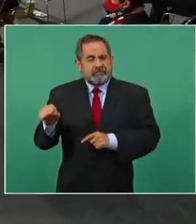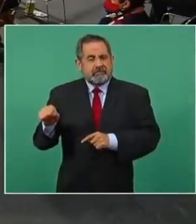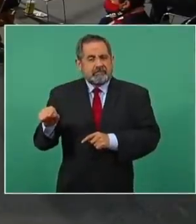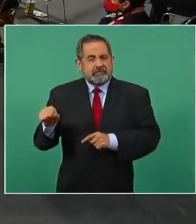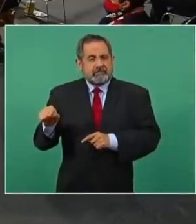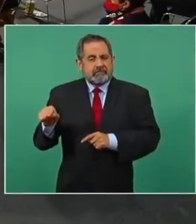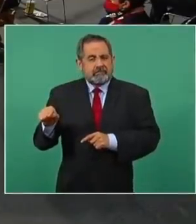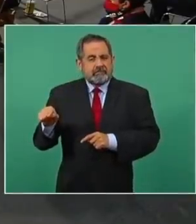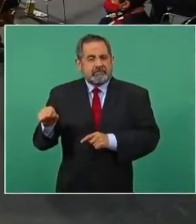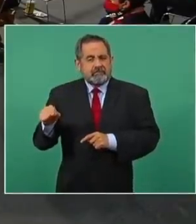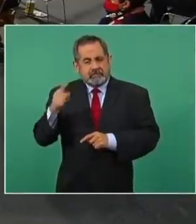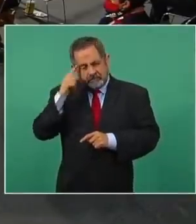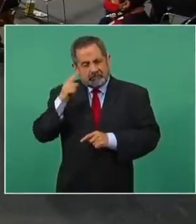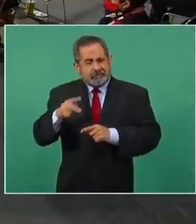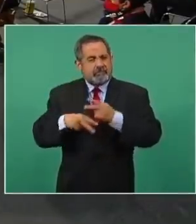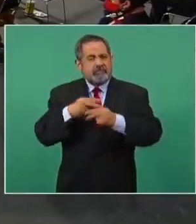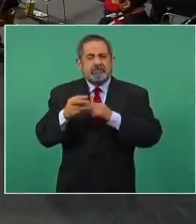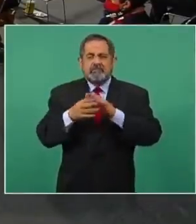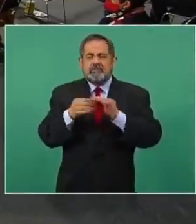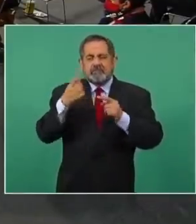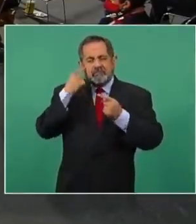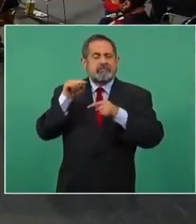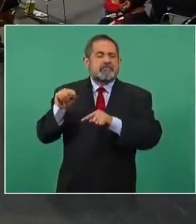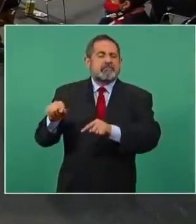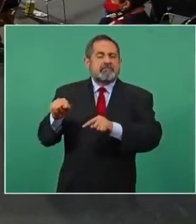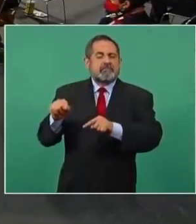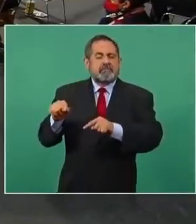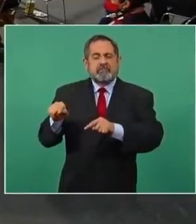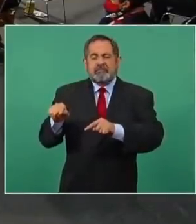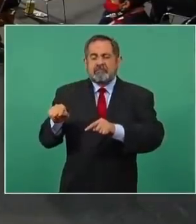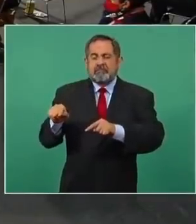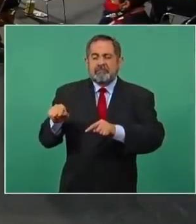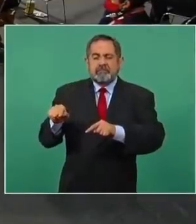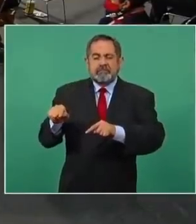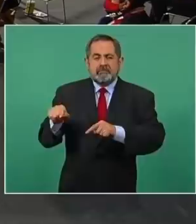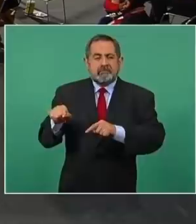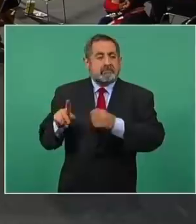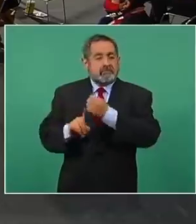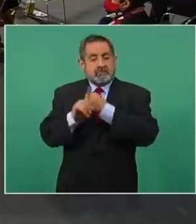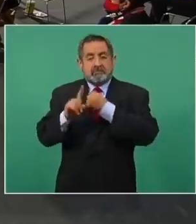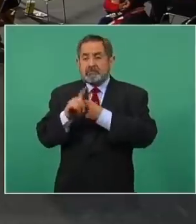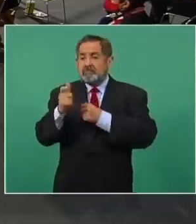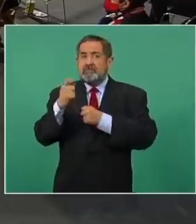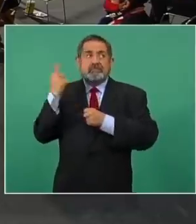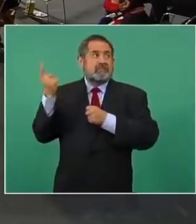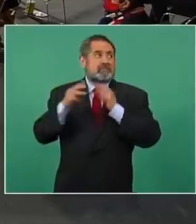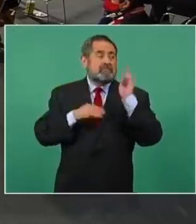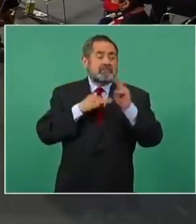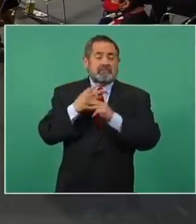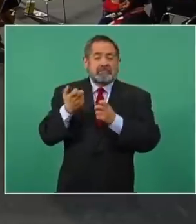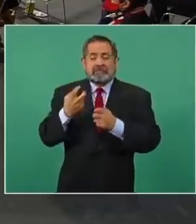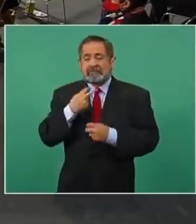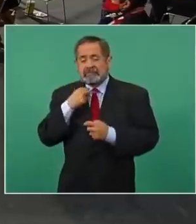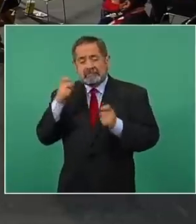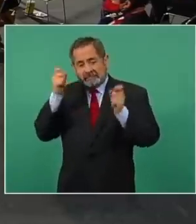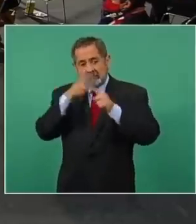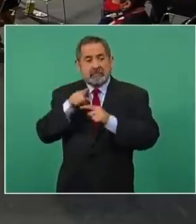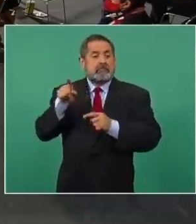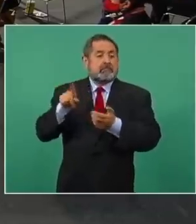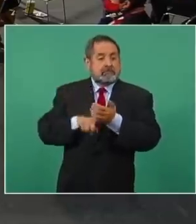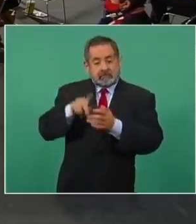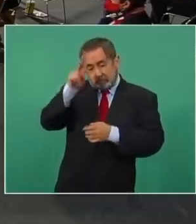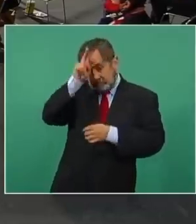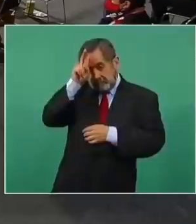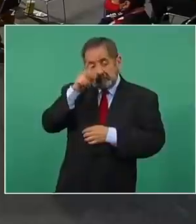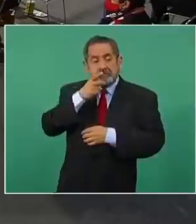además alentada, aparejada de la inflación que está afectando a nivel mundial, pero que allá plantean que